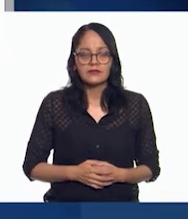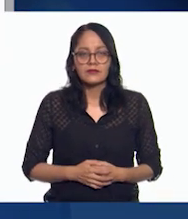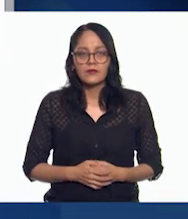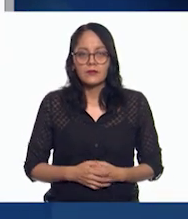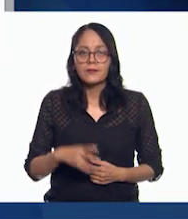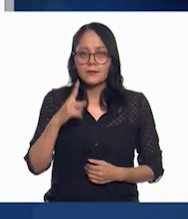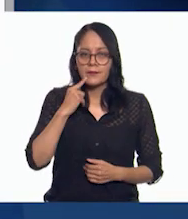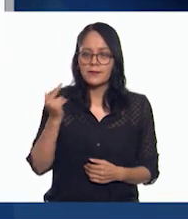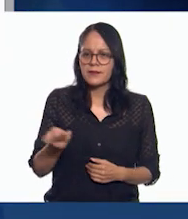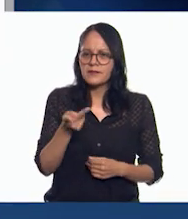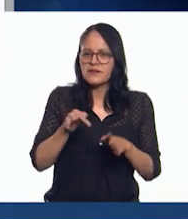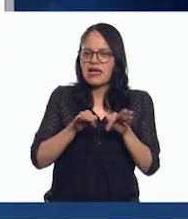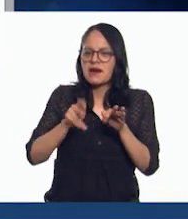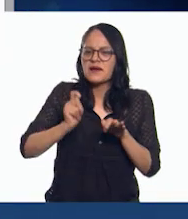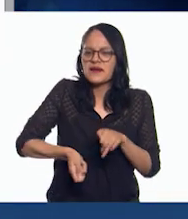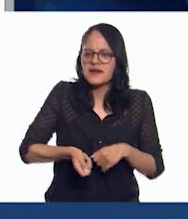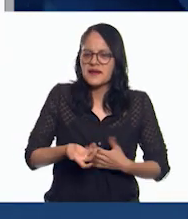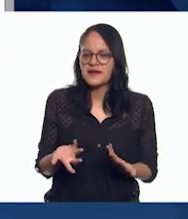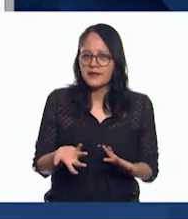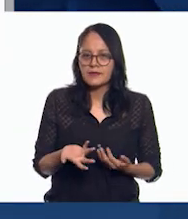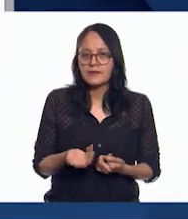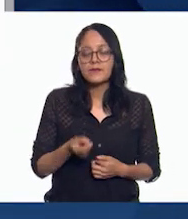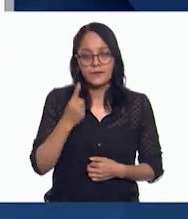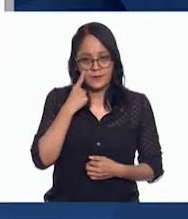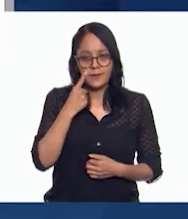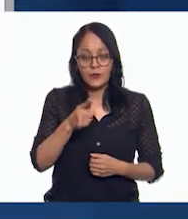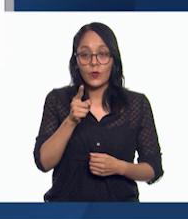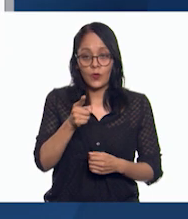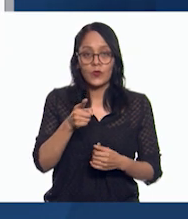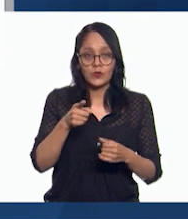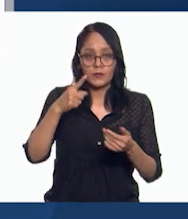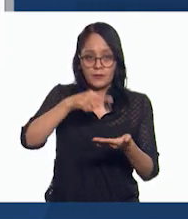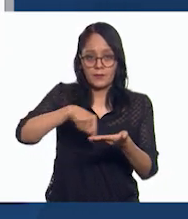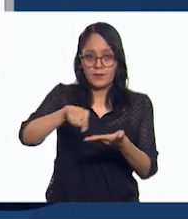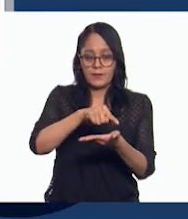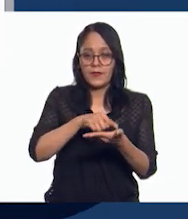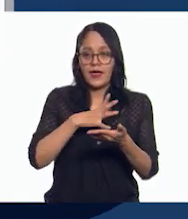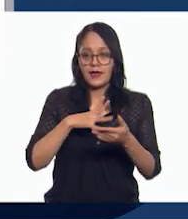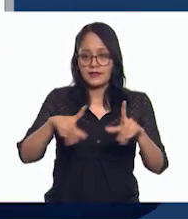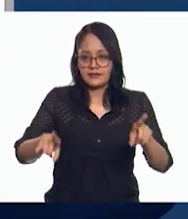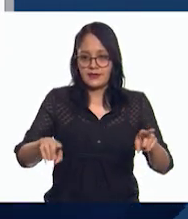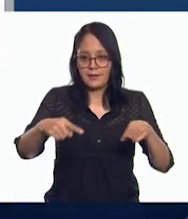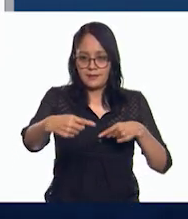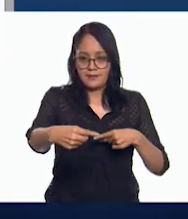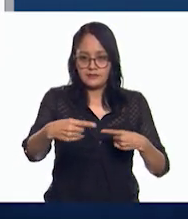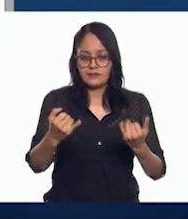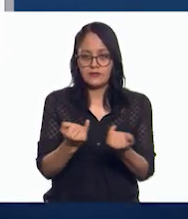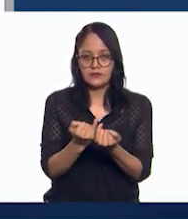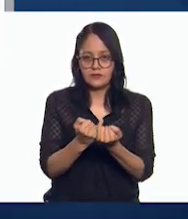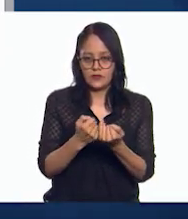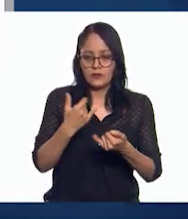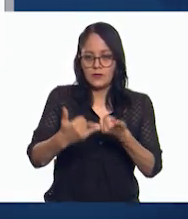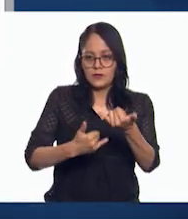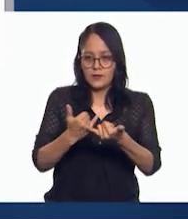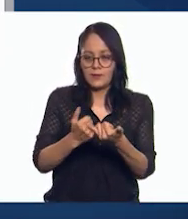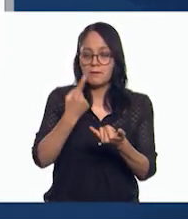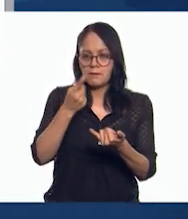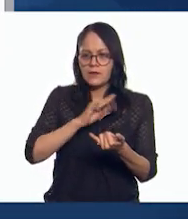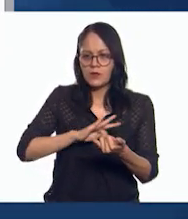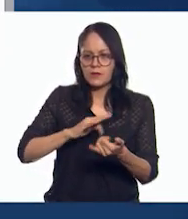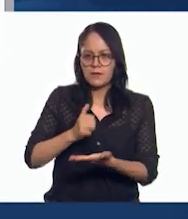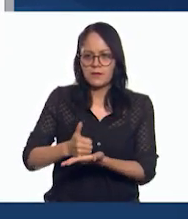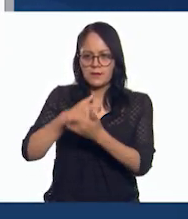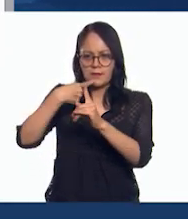¿Qué tipo de trabajo es este? Uno que juega simultáneamente sobre dos tableros, procurando hacer corresponder las ventajas, es